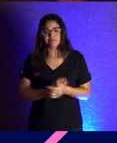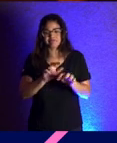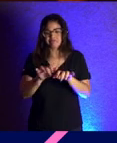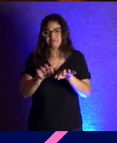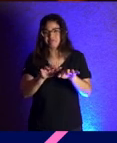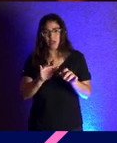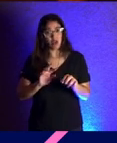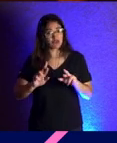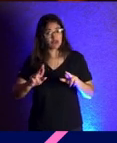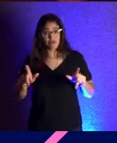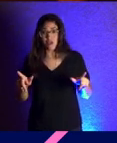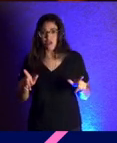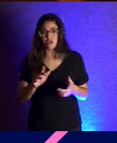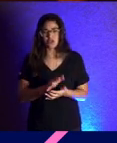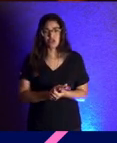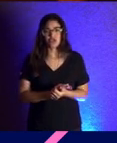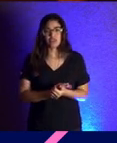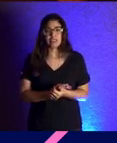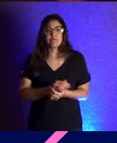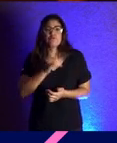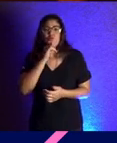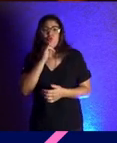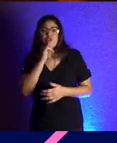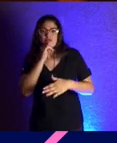con instituciones públicas.